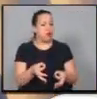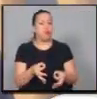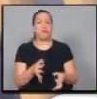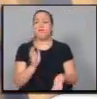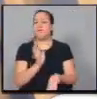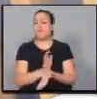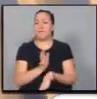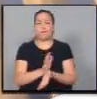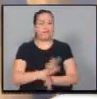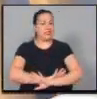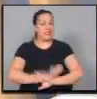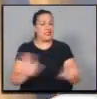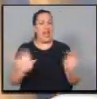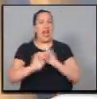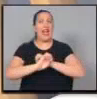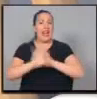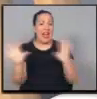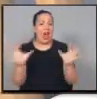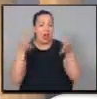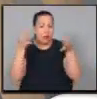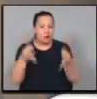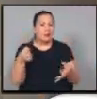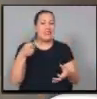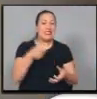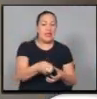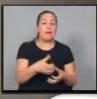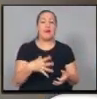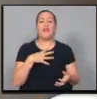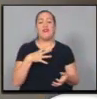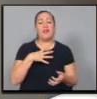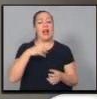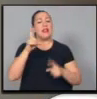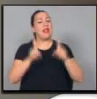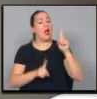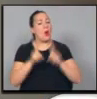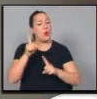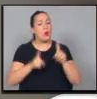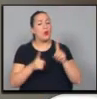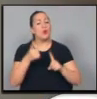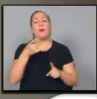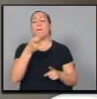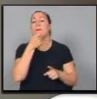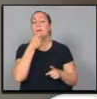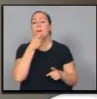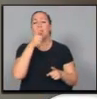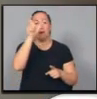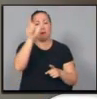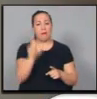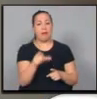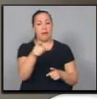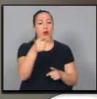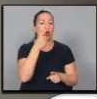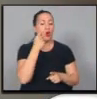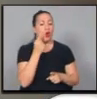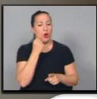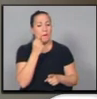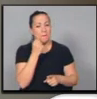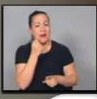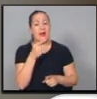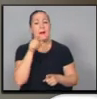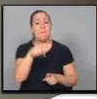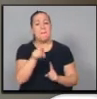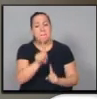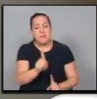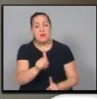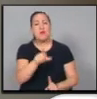por esclarecido el crimen, todavía quedan atar algunos cabos. Por ejemplo, la imagen de este hombre. Sería el